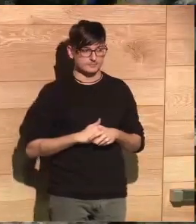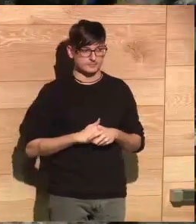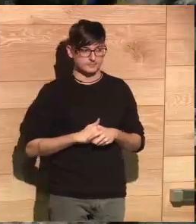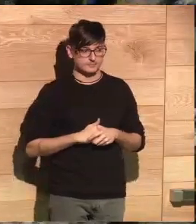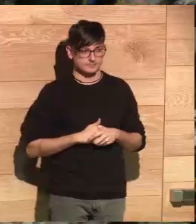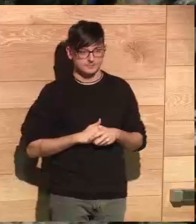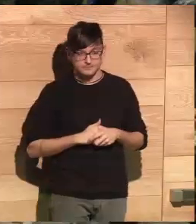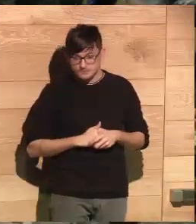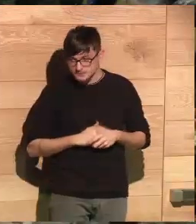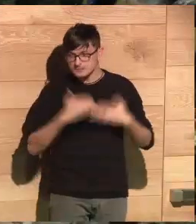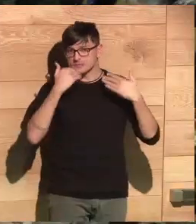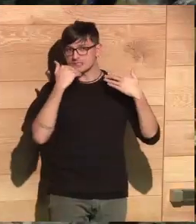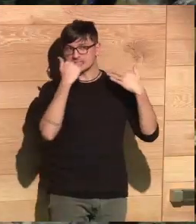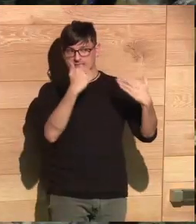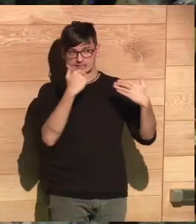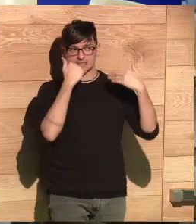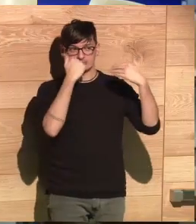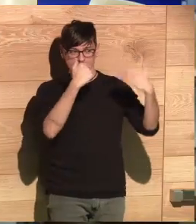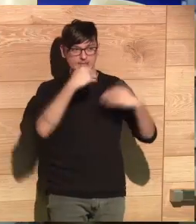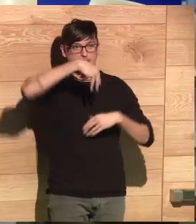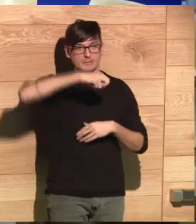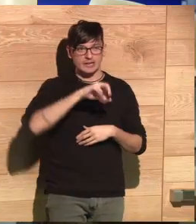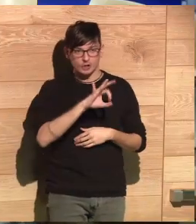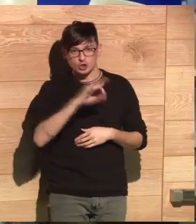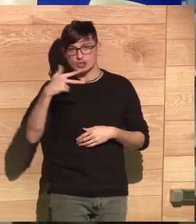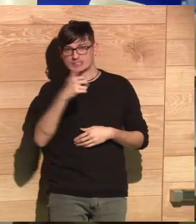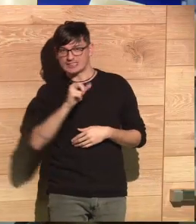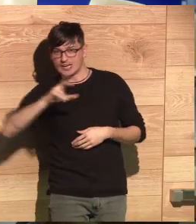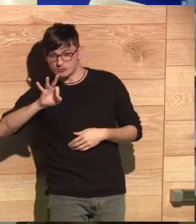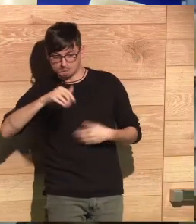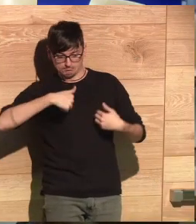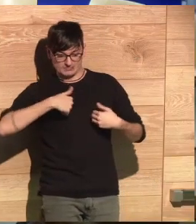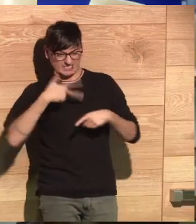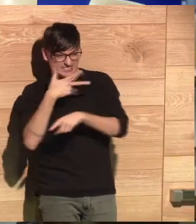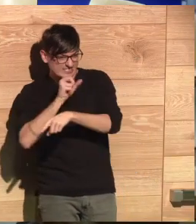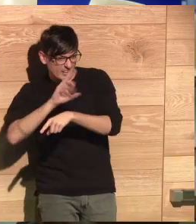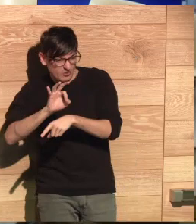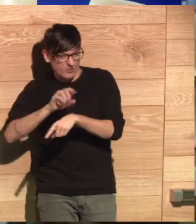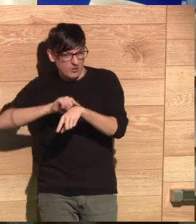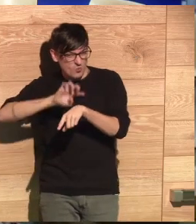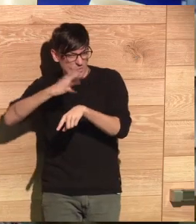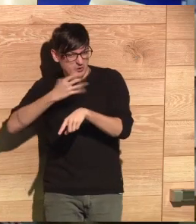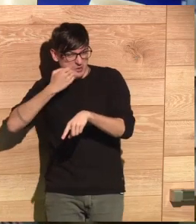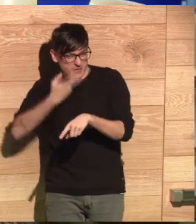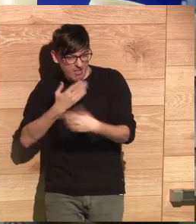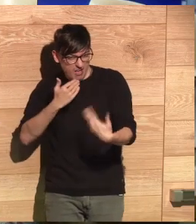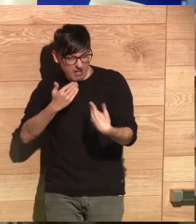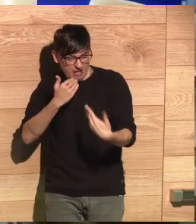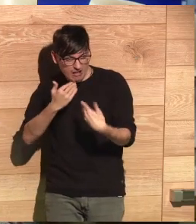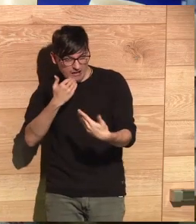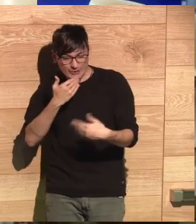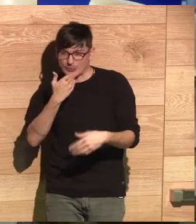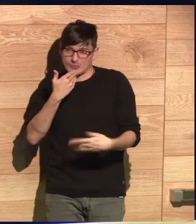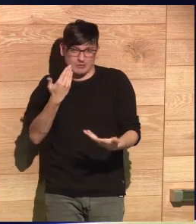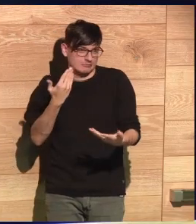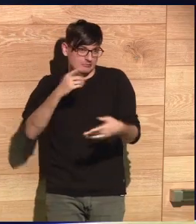Bueno, gracias, Mario y Charo. Yo a Charo, de verdad que a las 4 de la mañana estábamos hablando, hoy por la mañana, pero como si